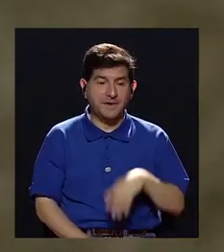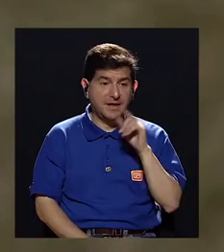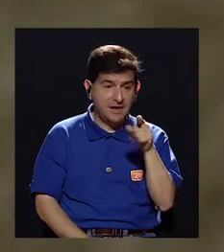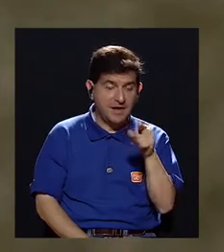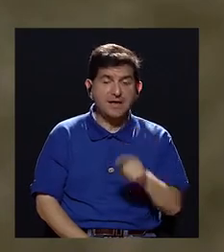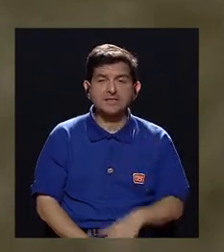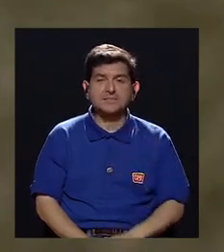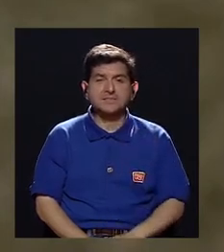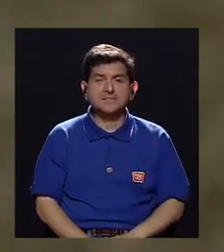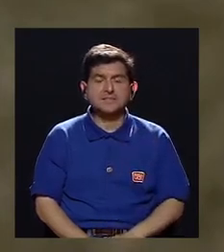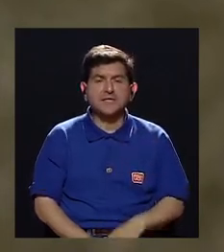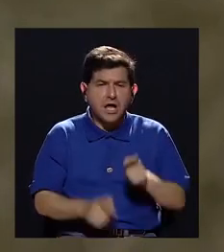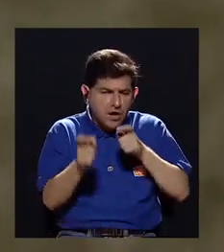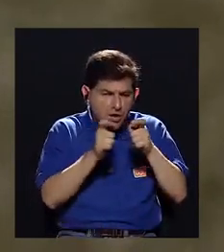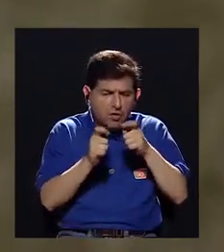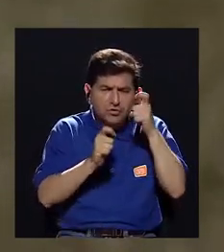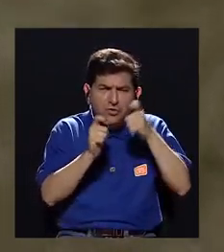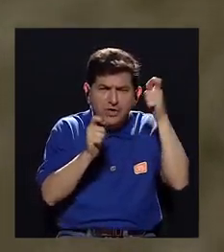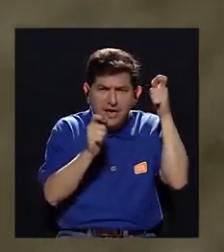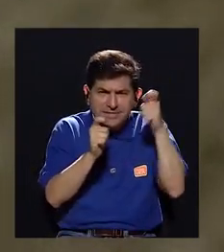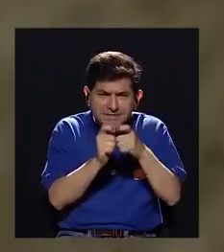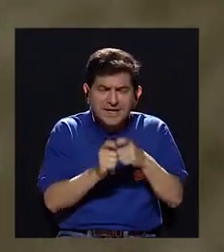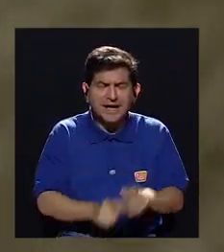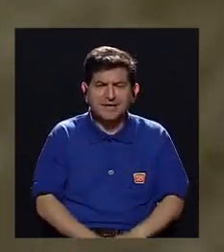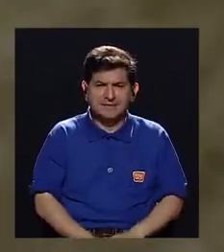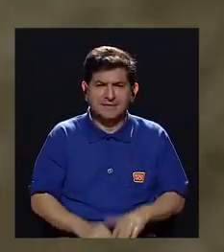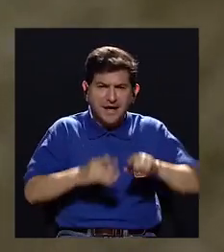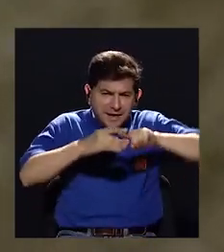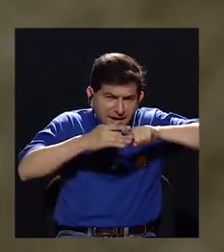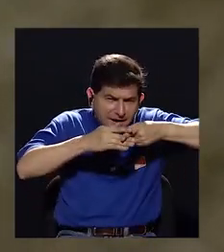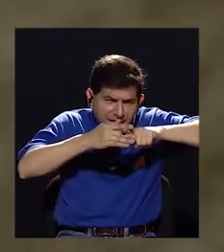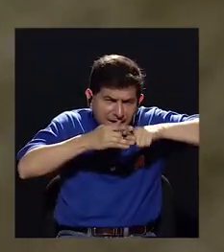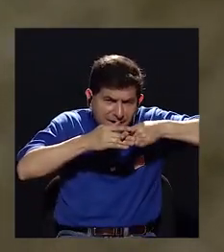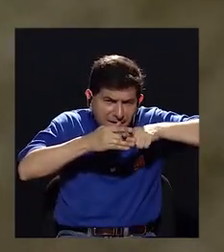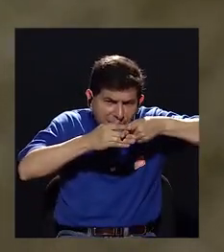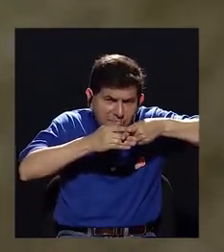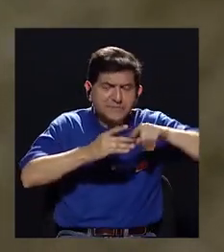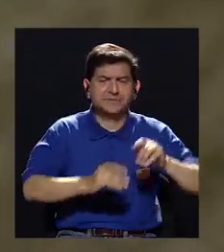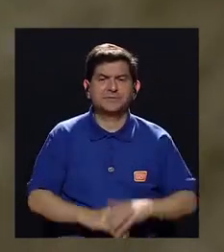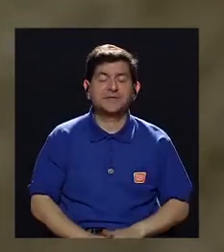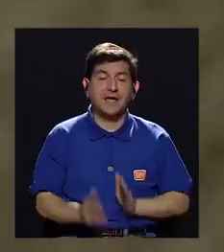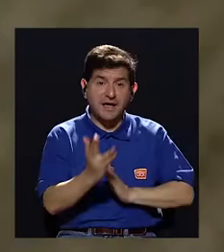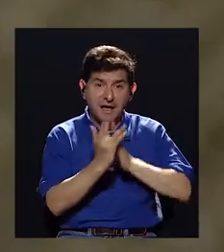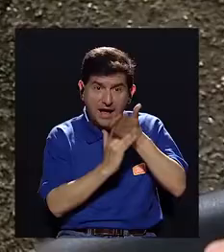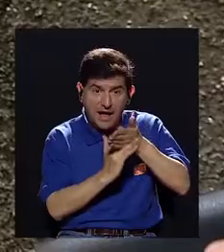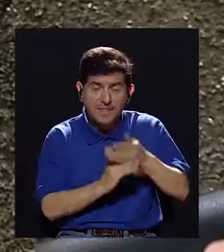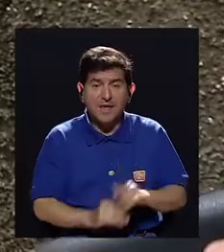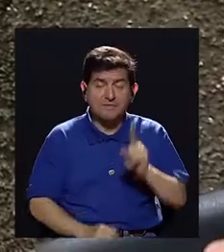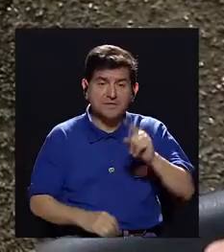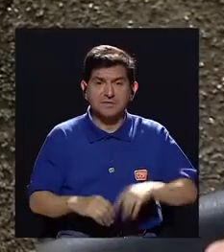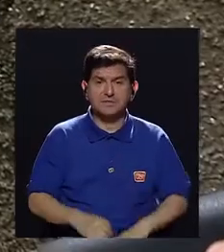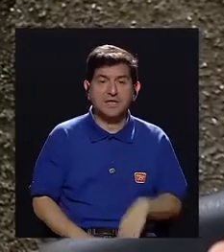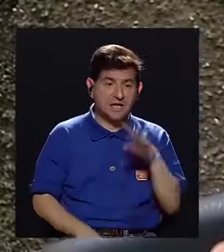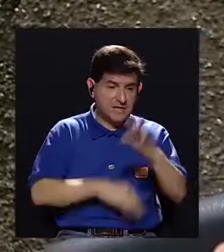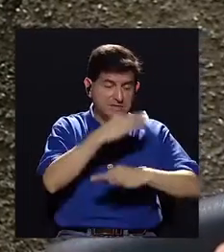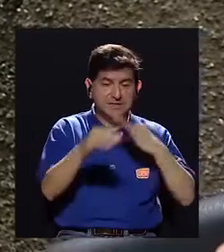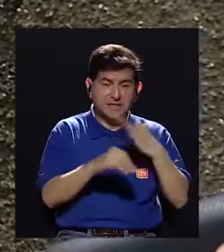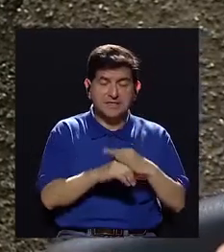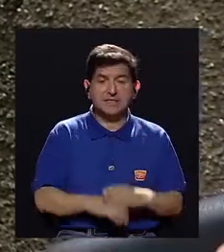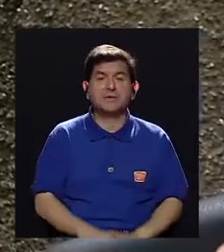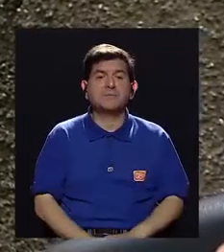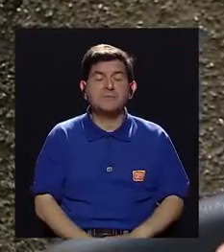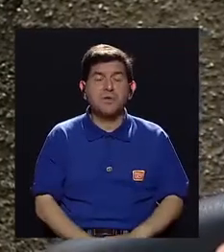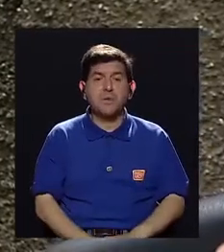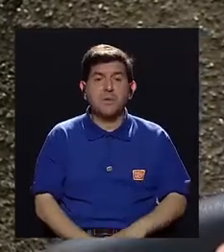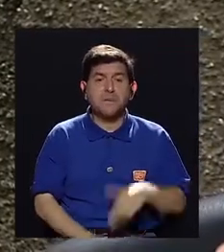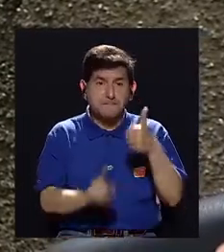Entonces da una dosis medida que es ajustada a través de un dispositivo como estos para